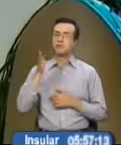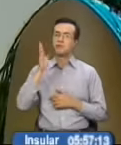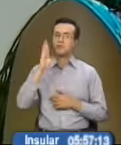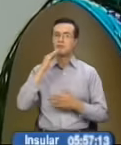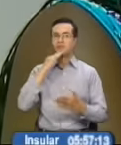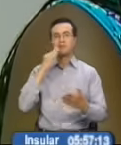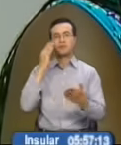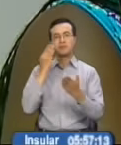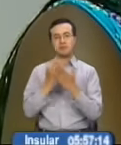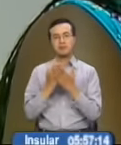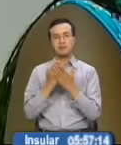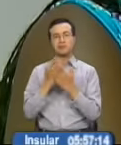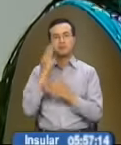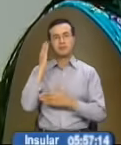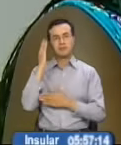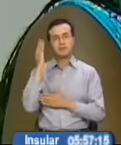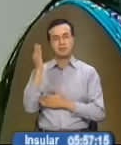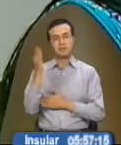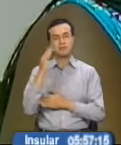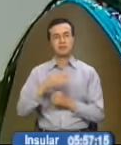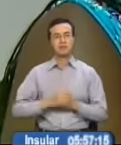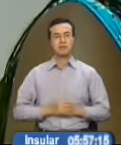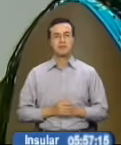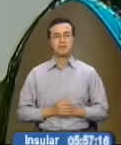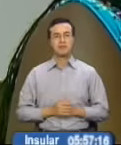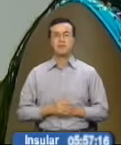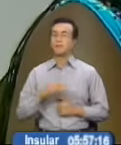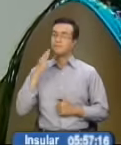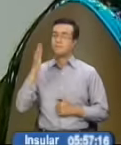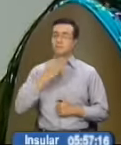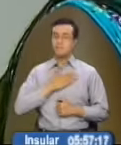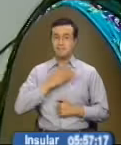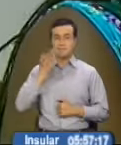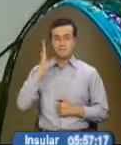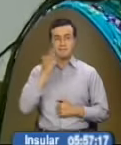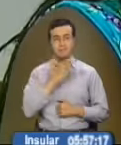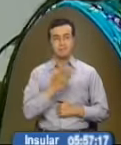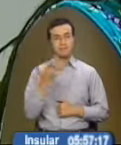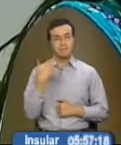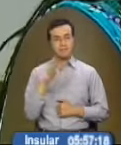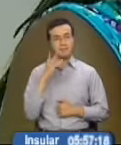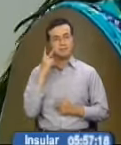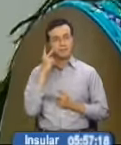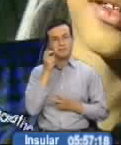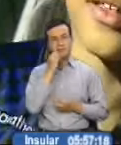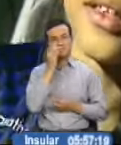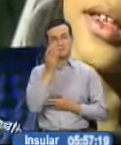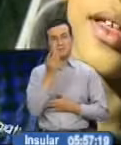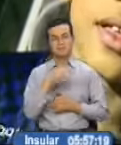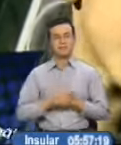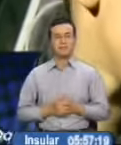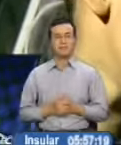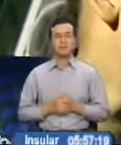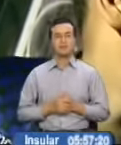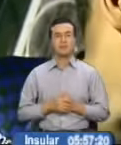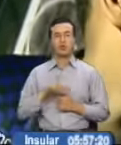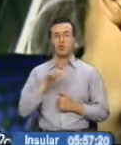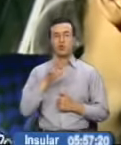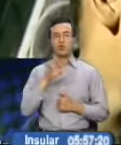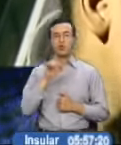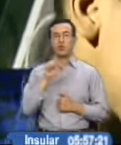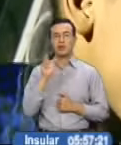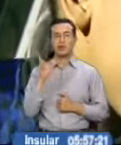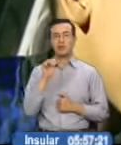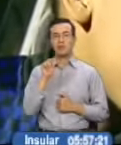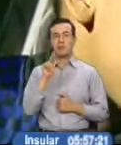gracias a Dios, que gracias a él y a mi Dios, estoy yo aquí contándole esto. Por su parte, Luis Manuel